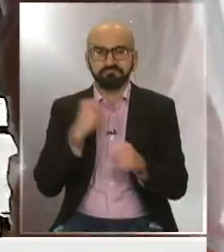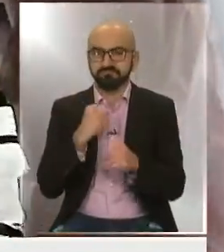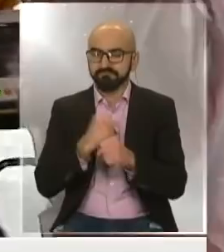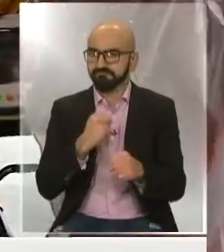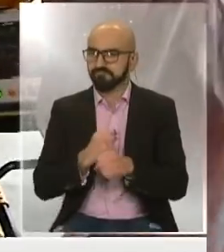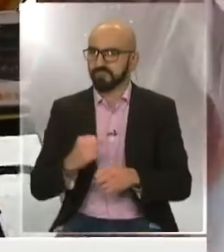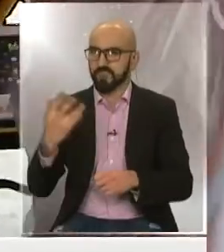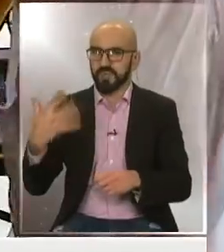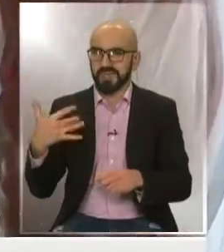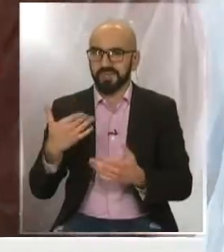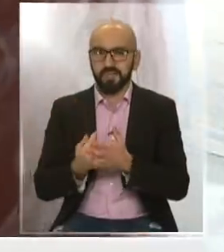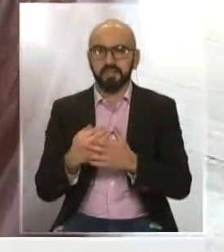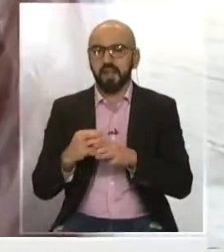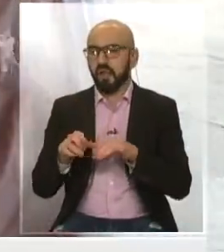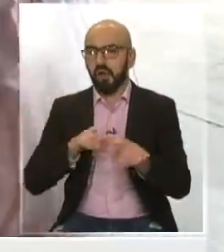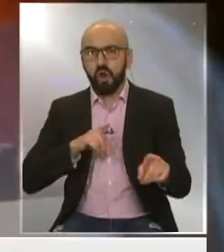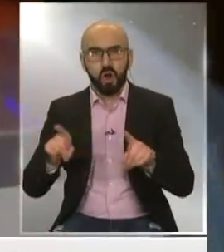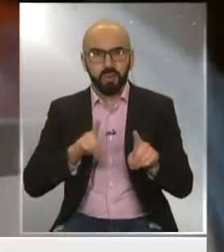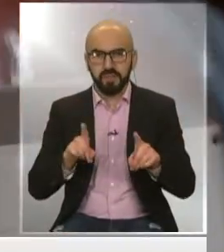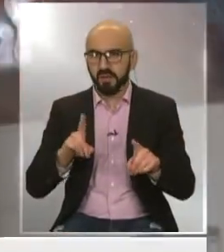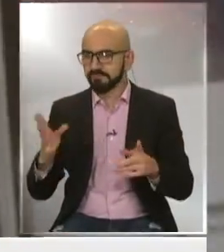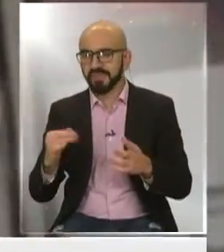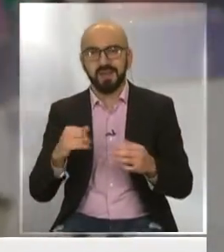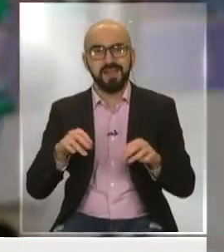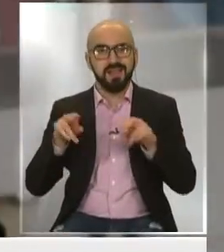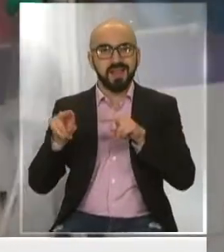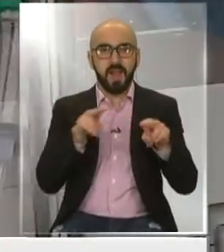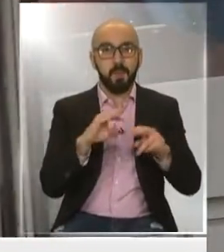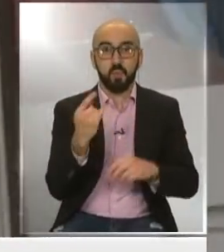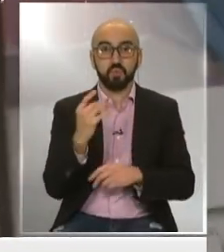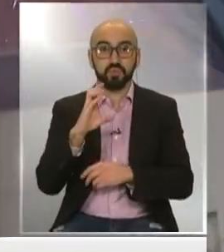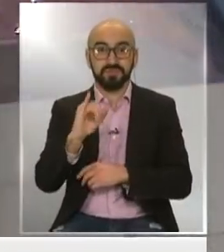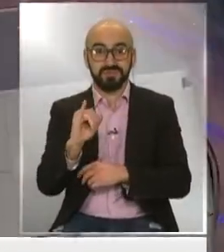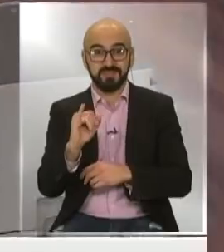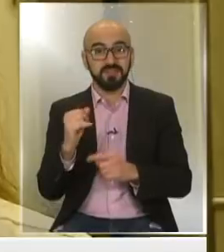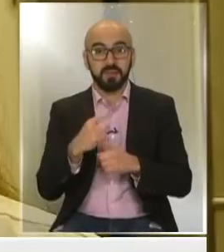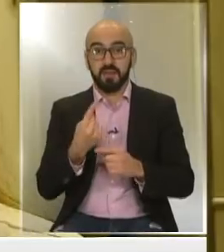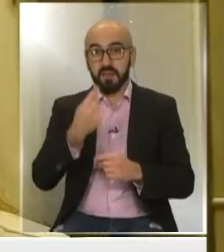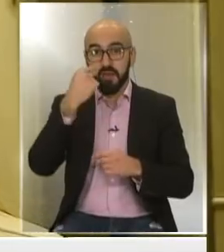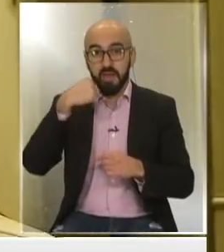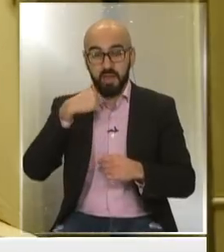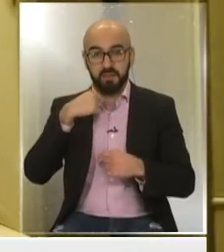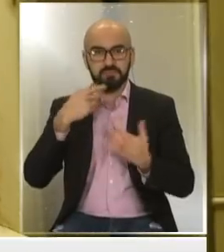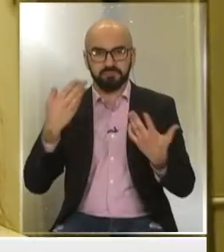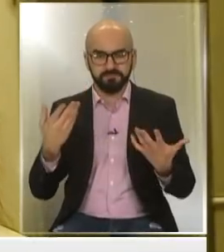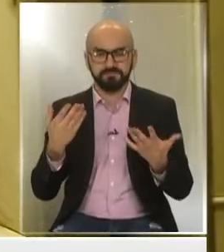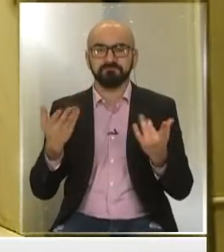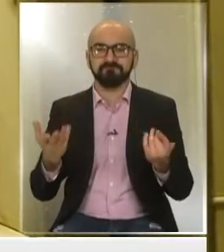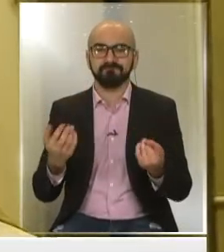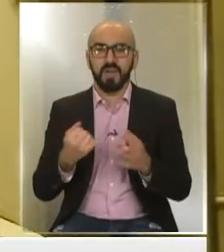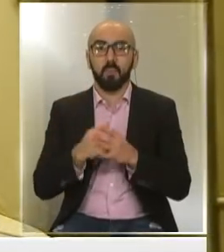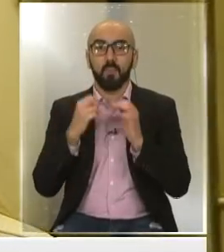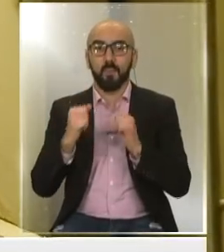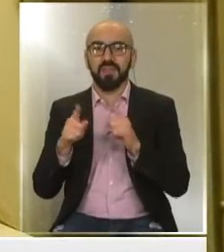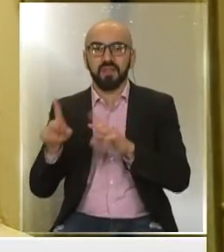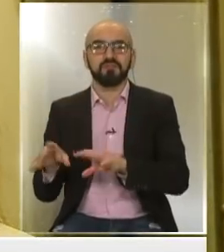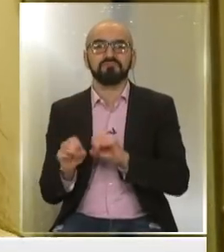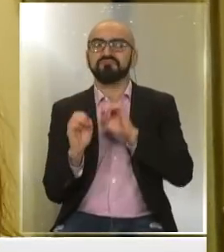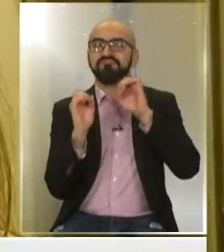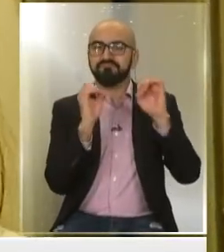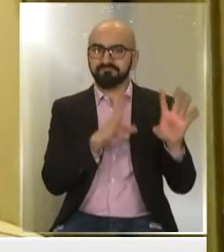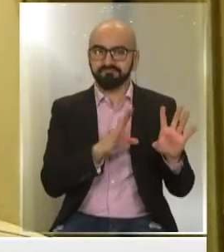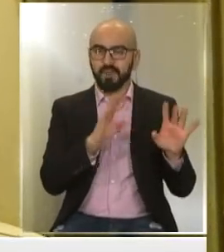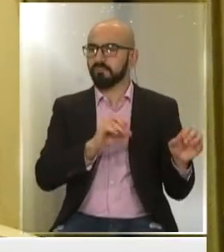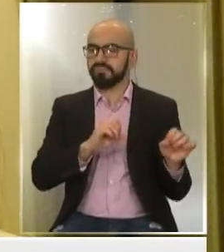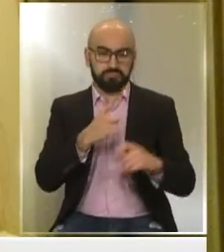coordinar todo lo que son las camas UCI, que son las camas con ventilación mecánica invasiva, para poder trasladar a los pacientes a nivel de todo